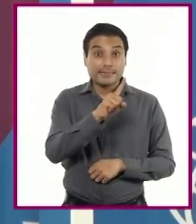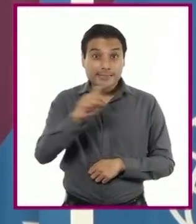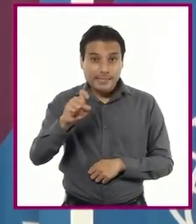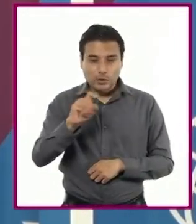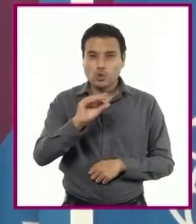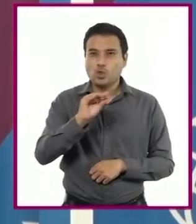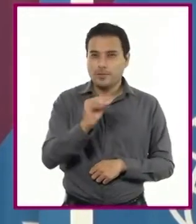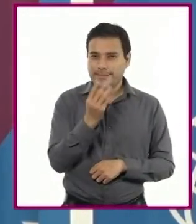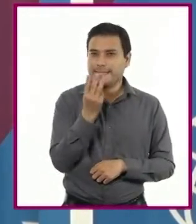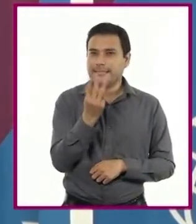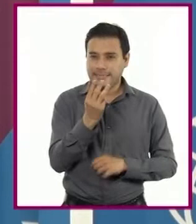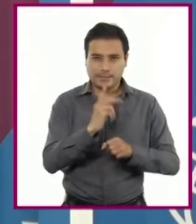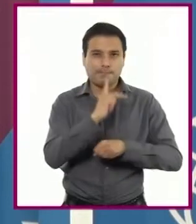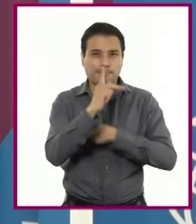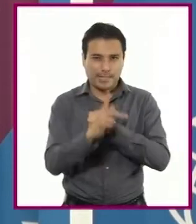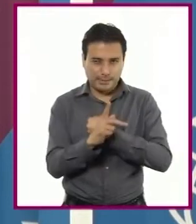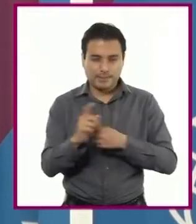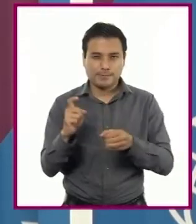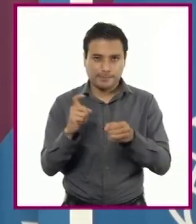193 Estados miembros.